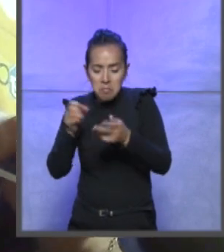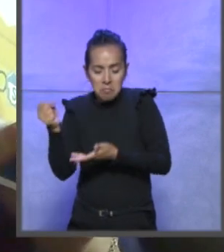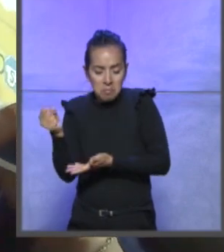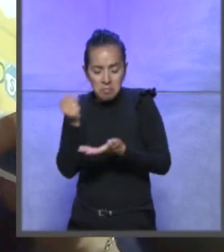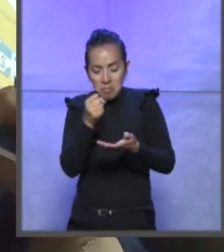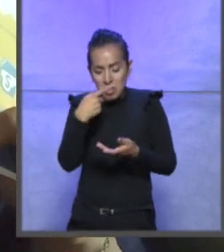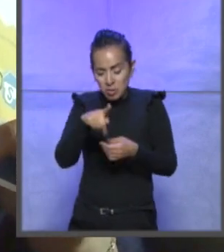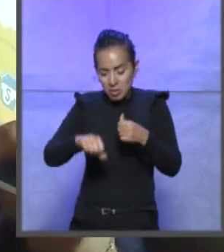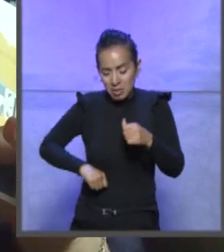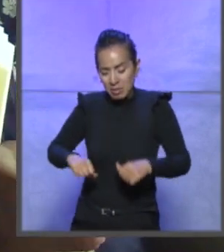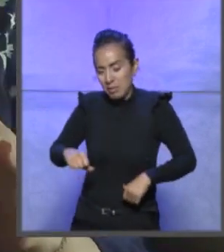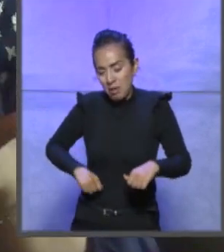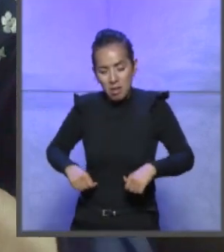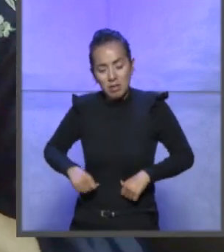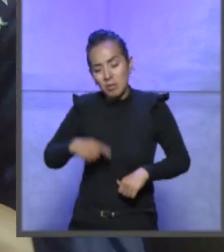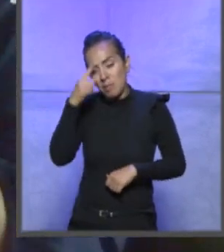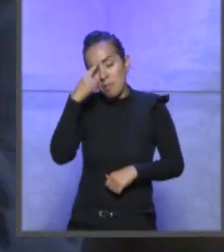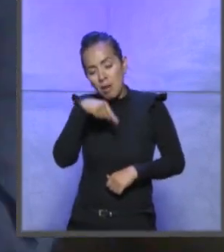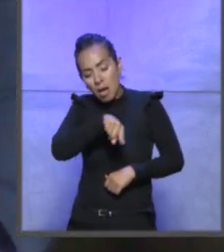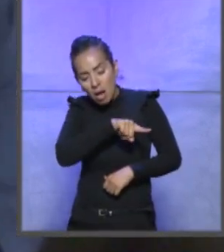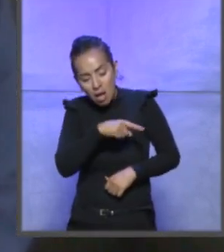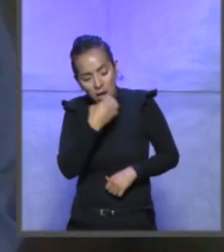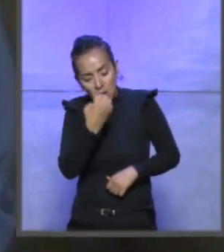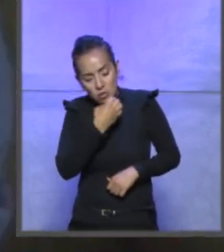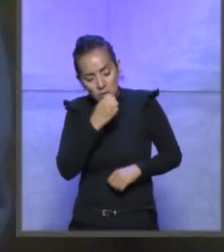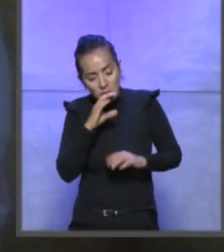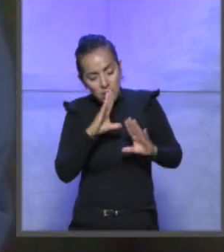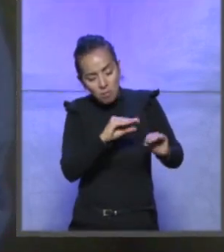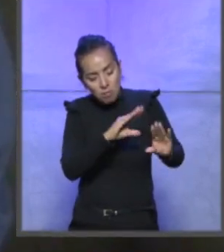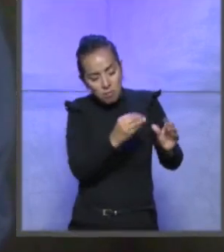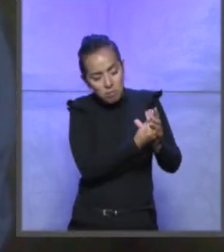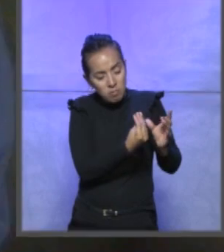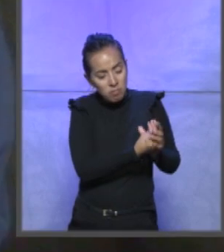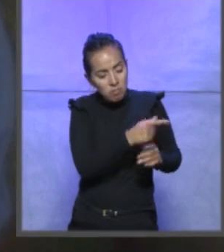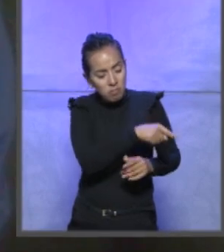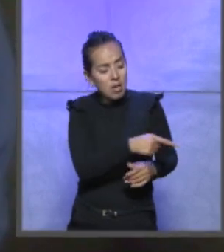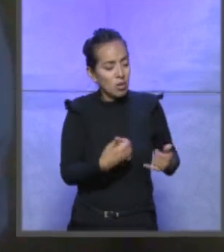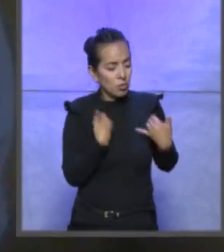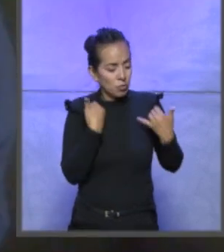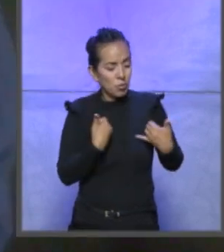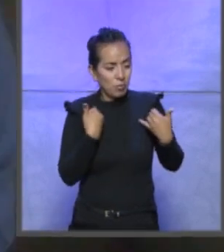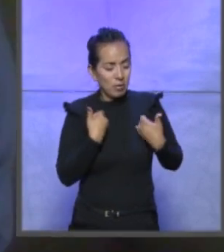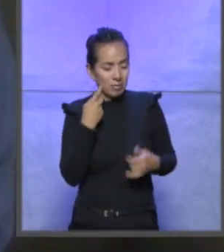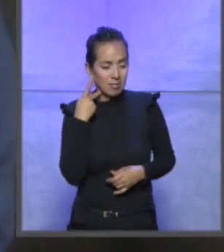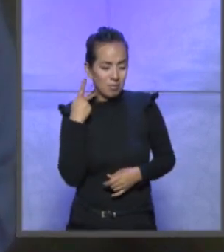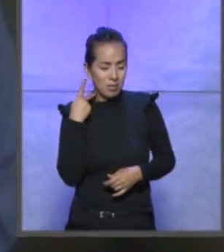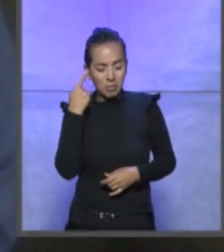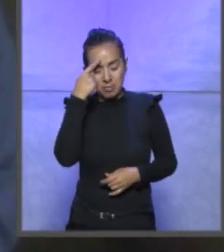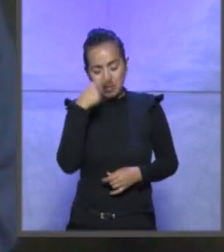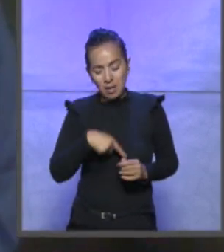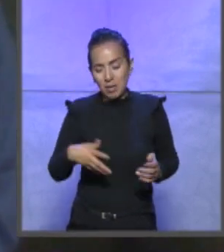sus actividades ordinarias para la formación de cuadros políticos juveniles, para el impulso